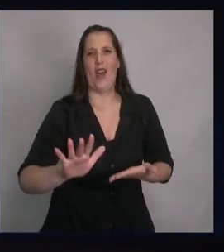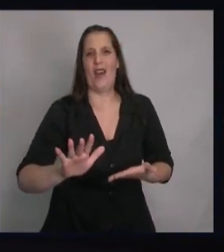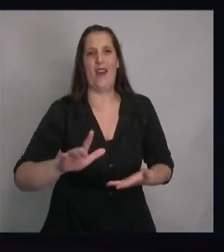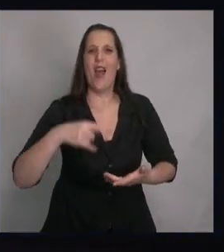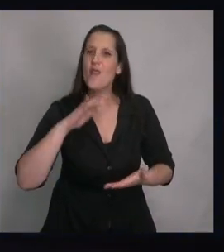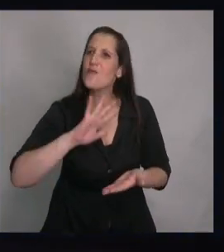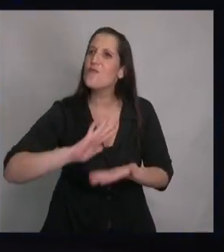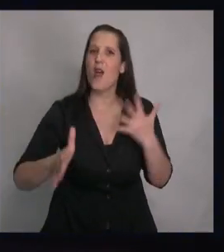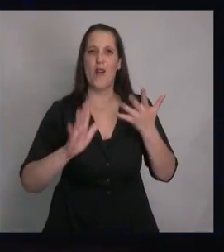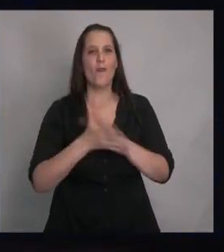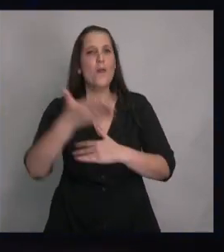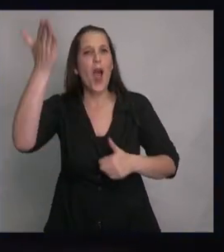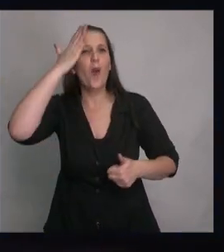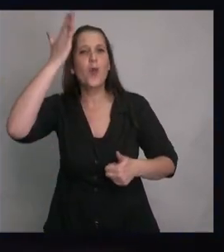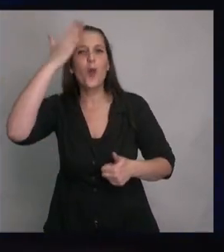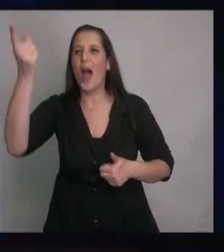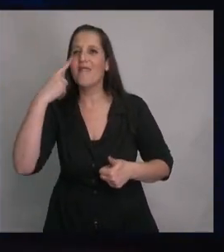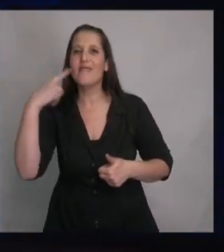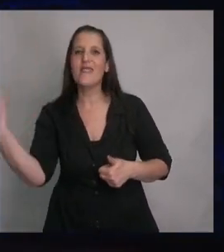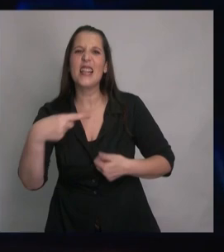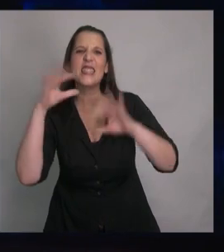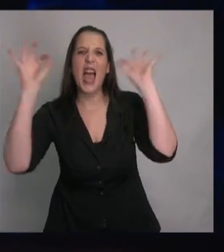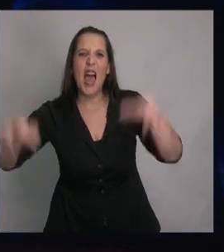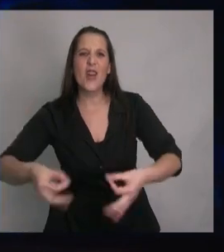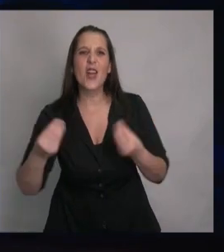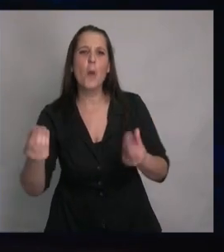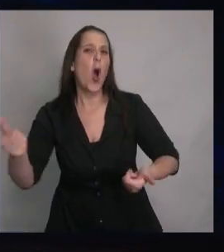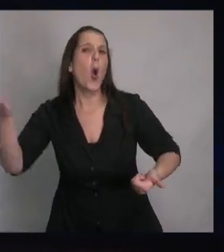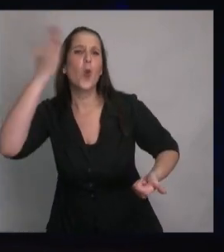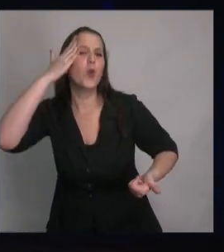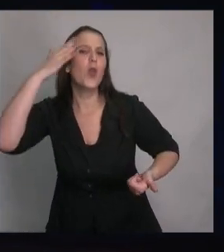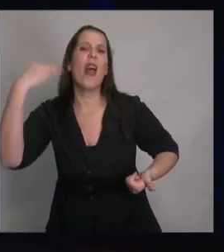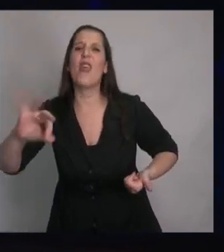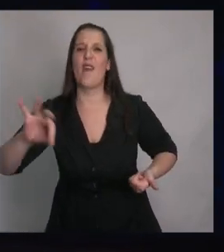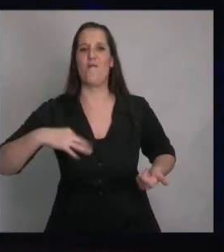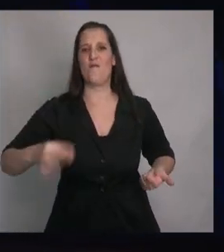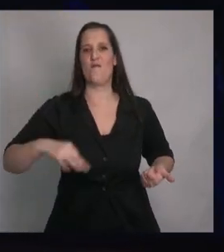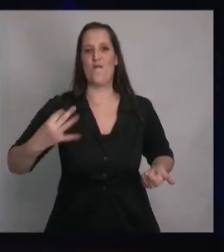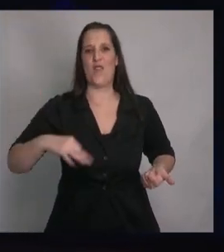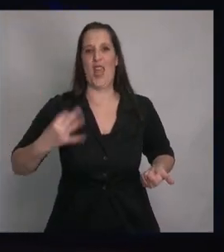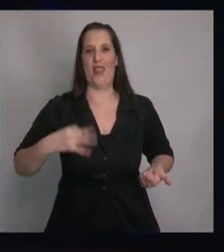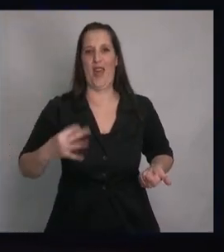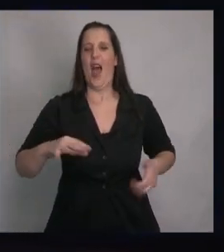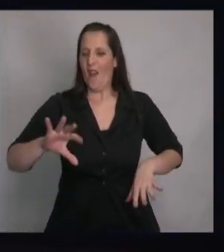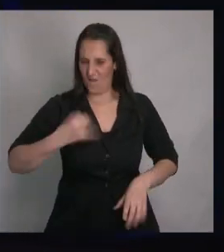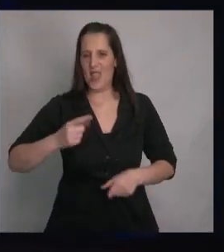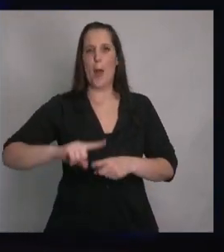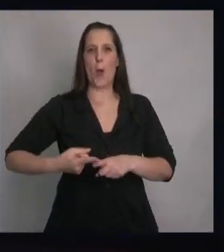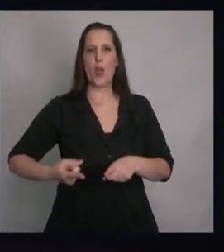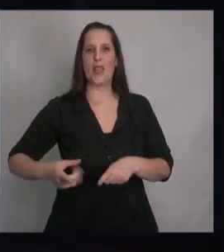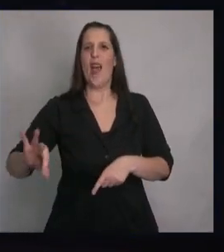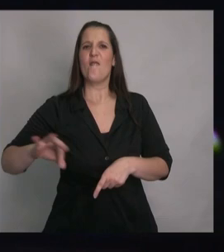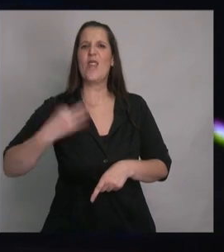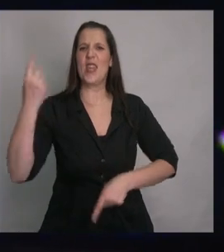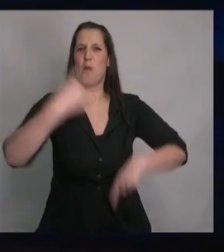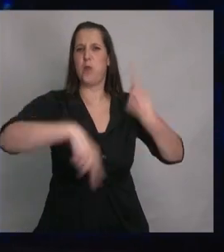de tener una cultura la cultura de la vida la biopolítica tiene que reivindicar la diversidad